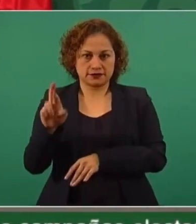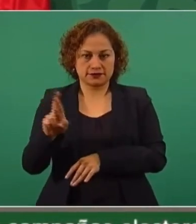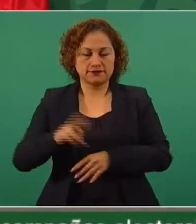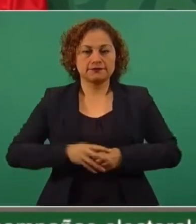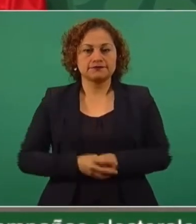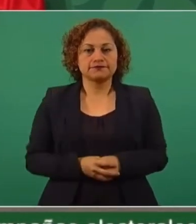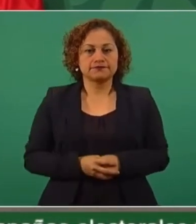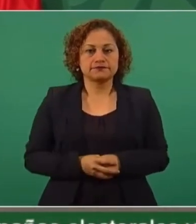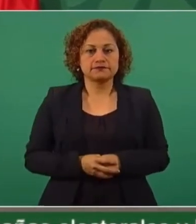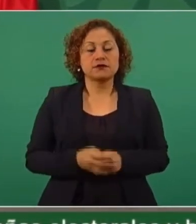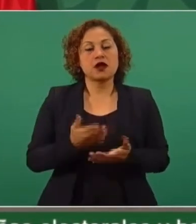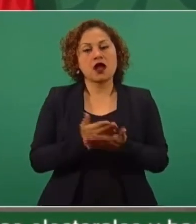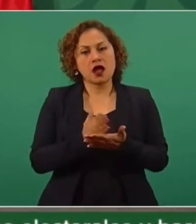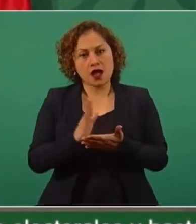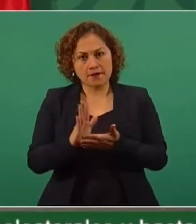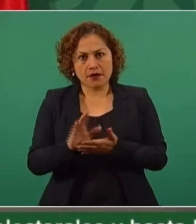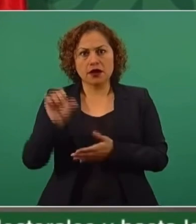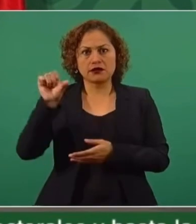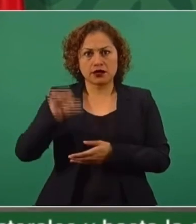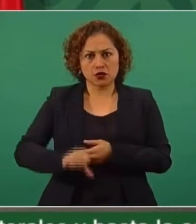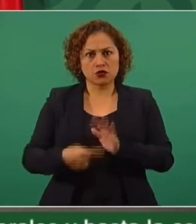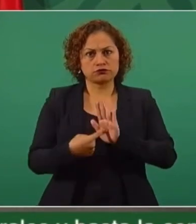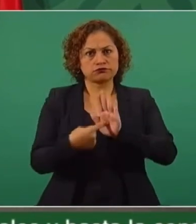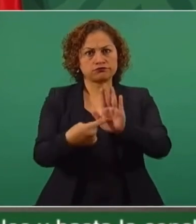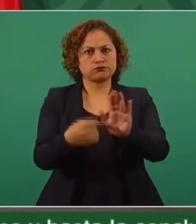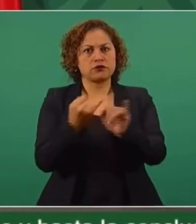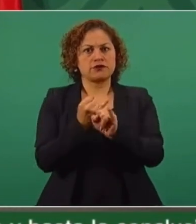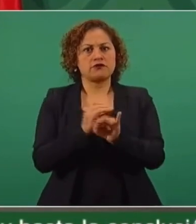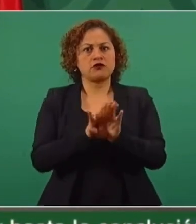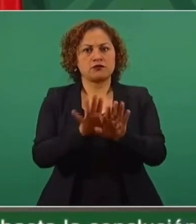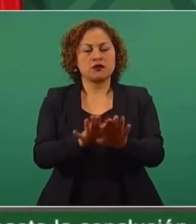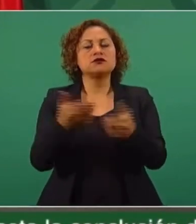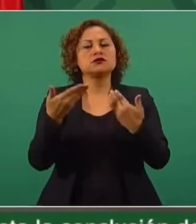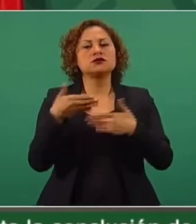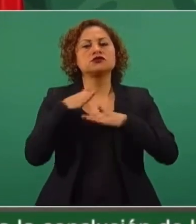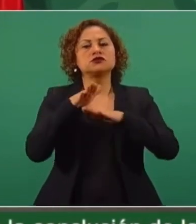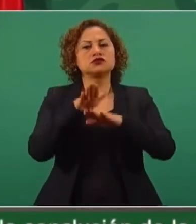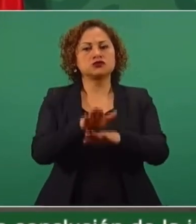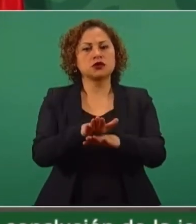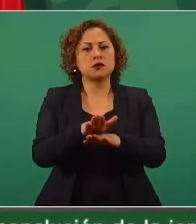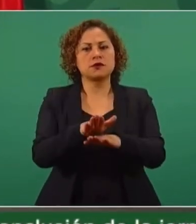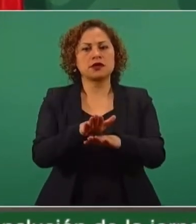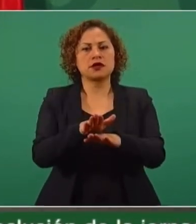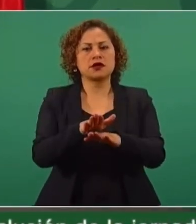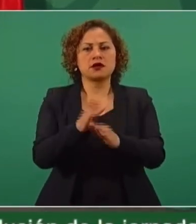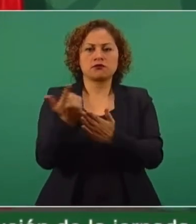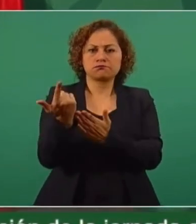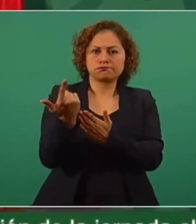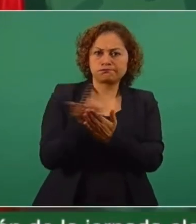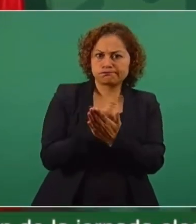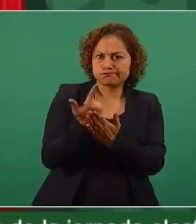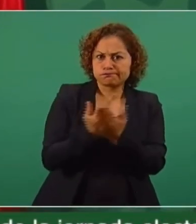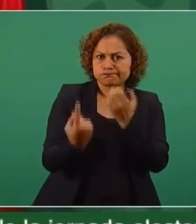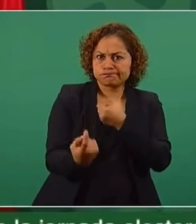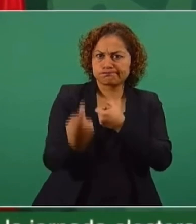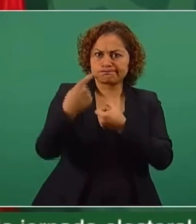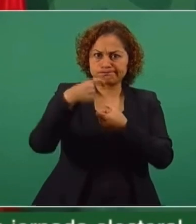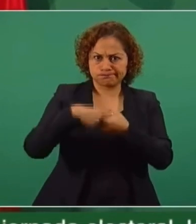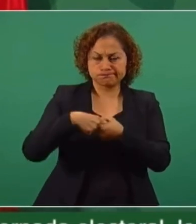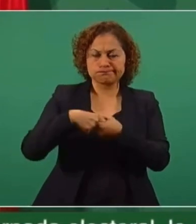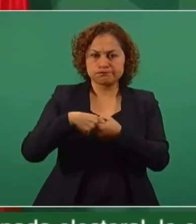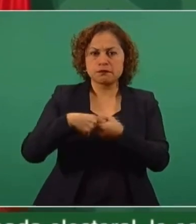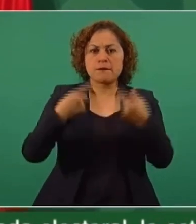se va a informar también sobre la inscripción de los que van a